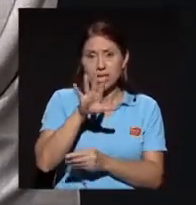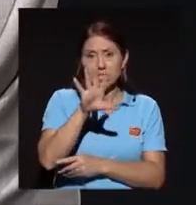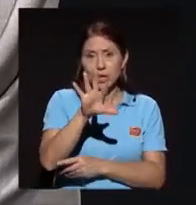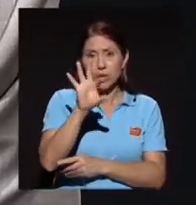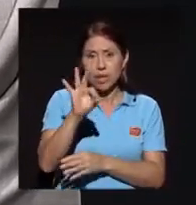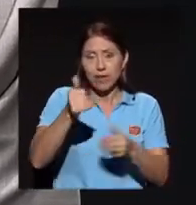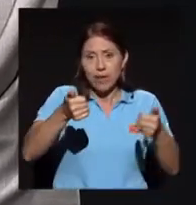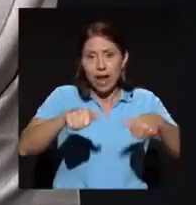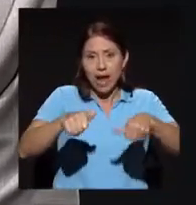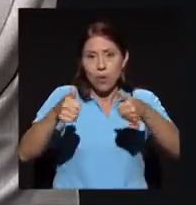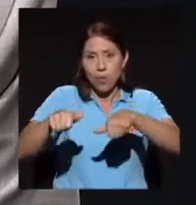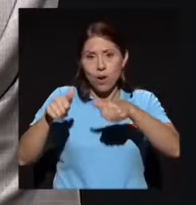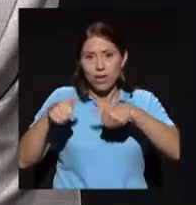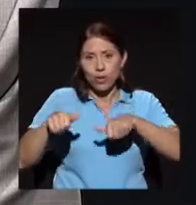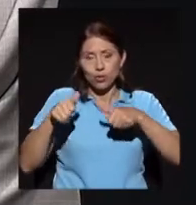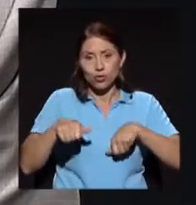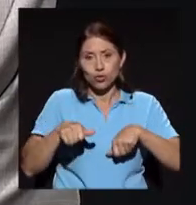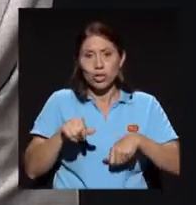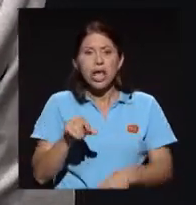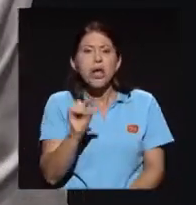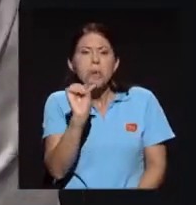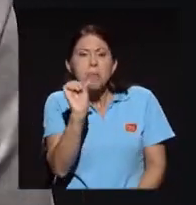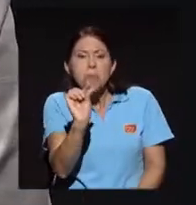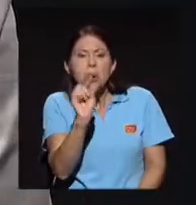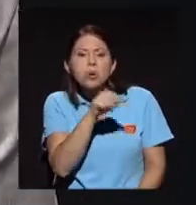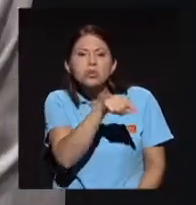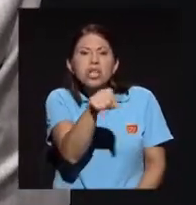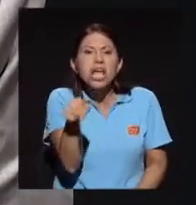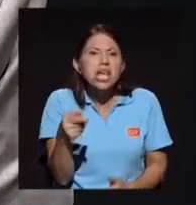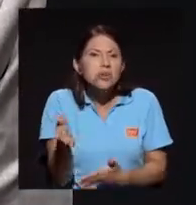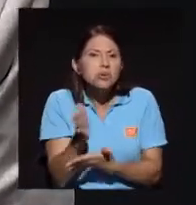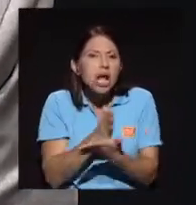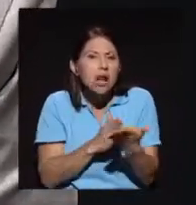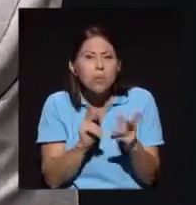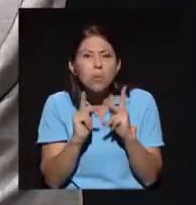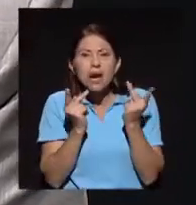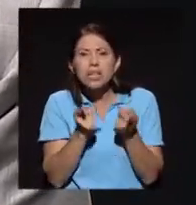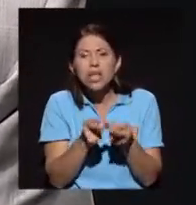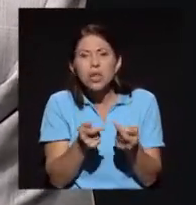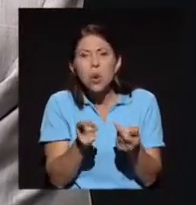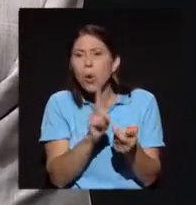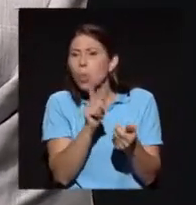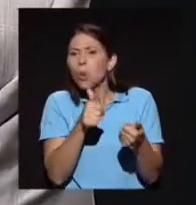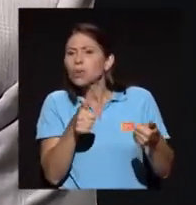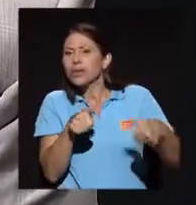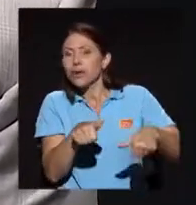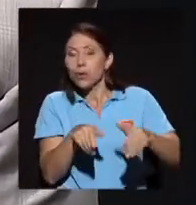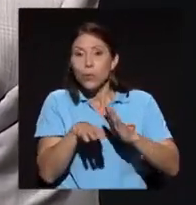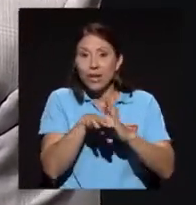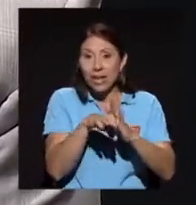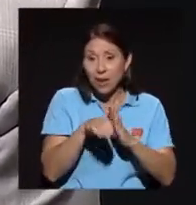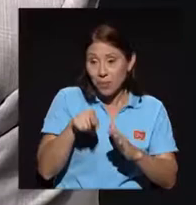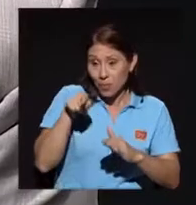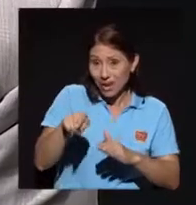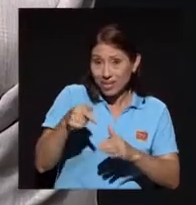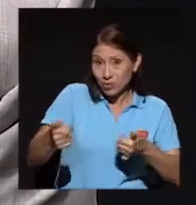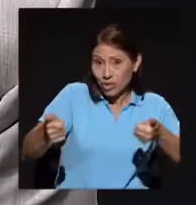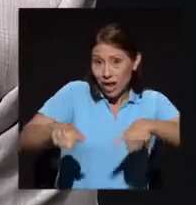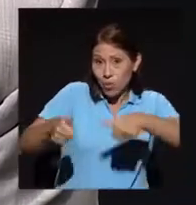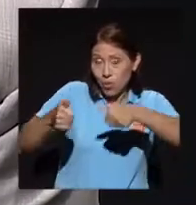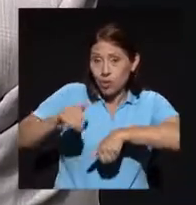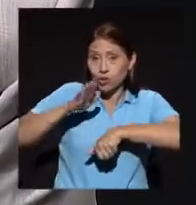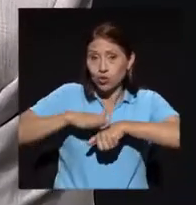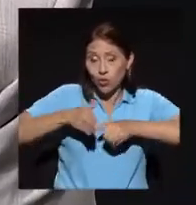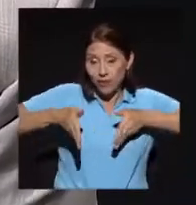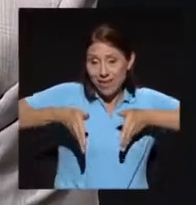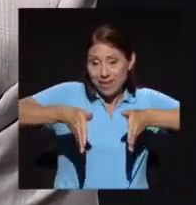muy pocos de ellos hubo algún desacuerdo por parte de algún partido que le ha hecho por ejemplo en estos de infraestructura y transporte